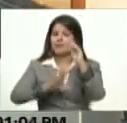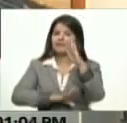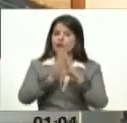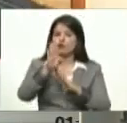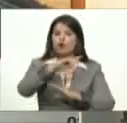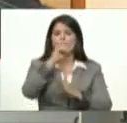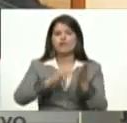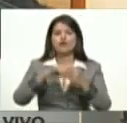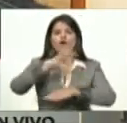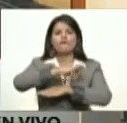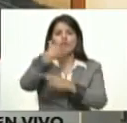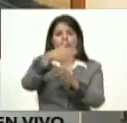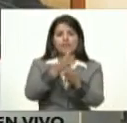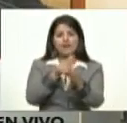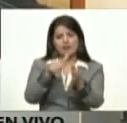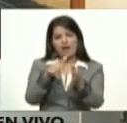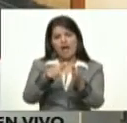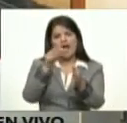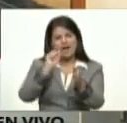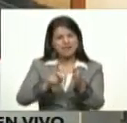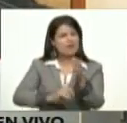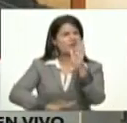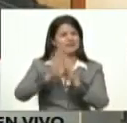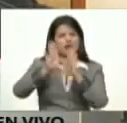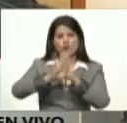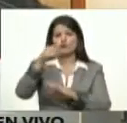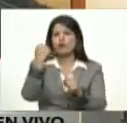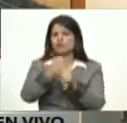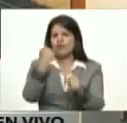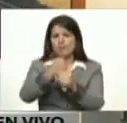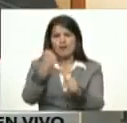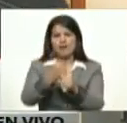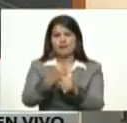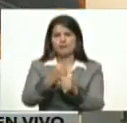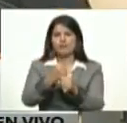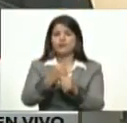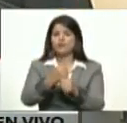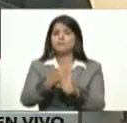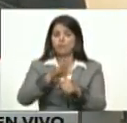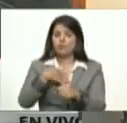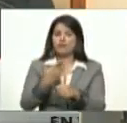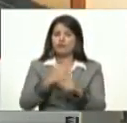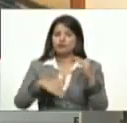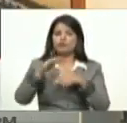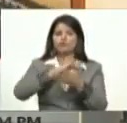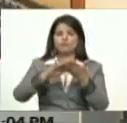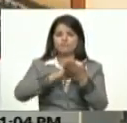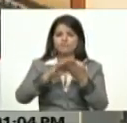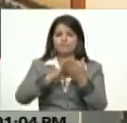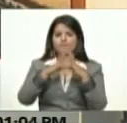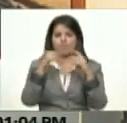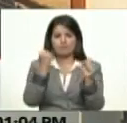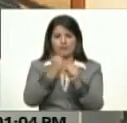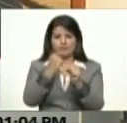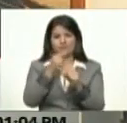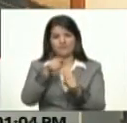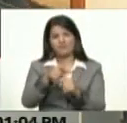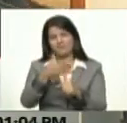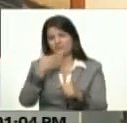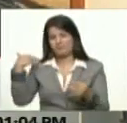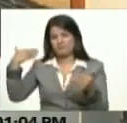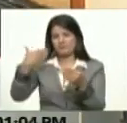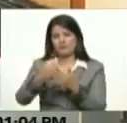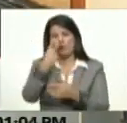la frontera venezolana con producción, con trabajo, para que podamos superar fenómenos que se han presentado en los